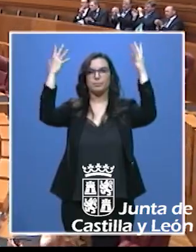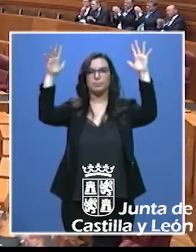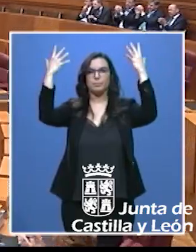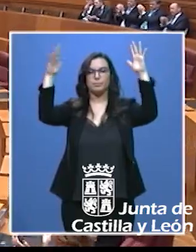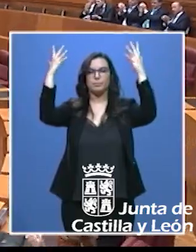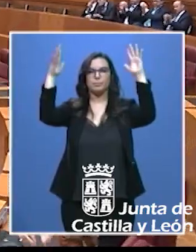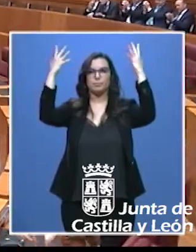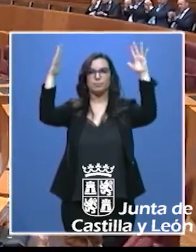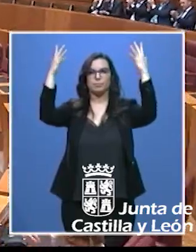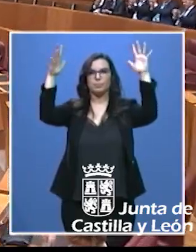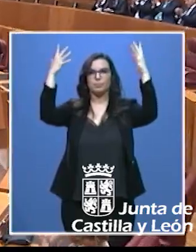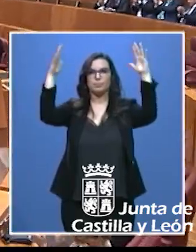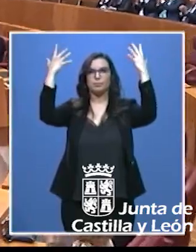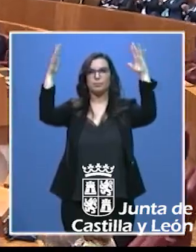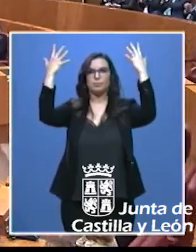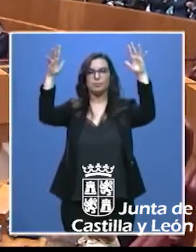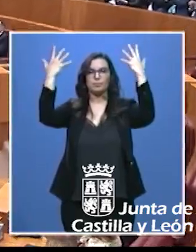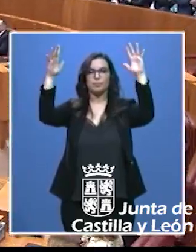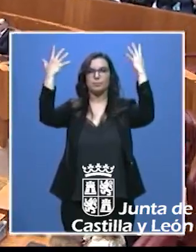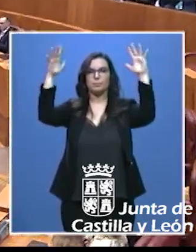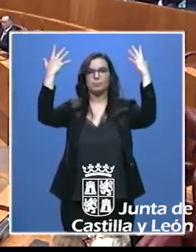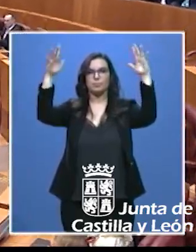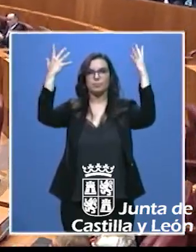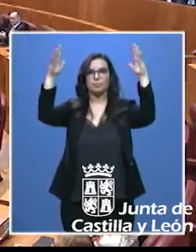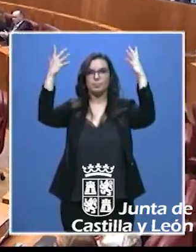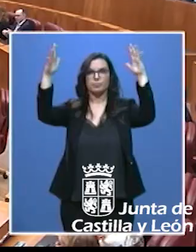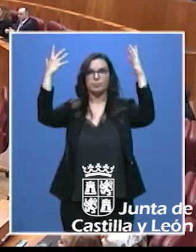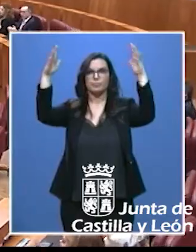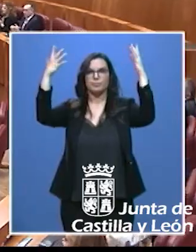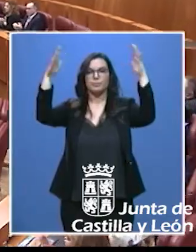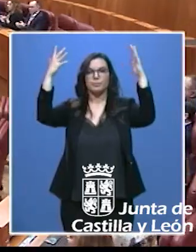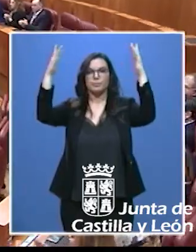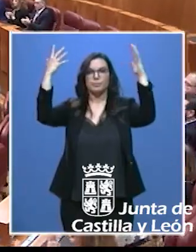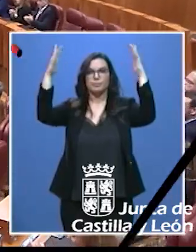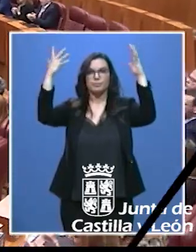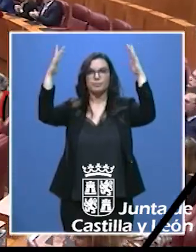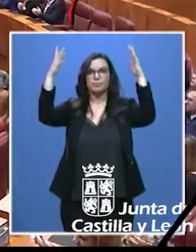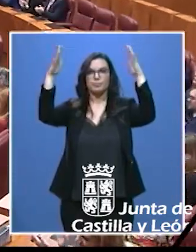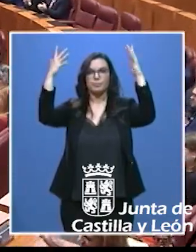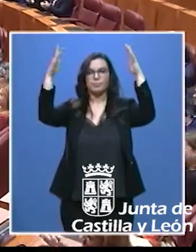sociedad castellana y leonesa. 37 años que demuestran el éxito del modelo autonómico.